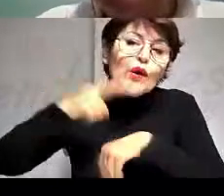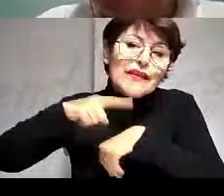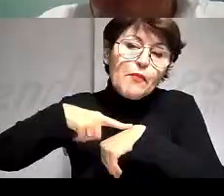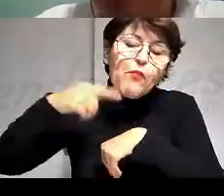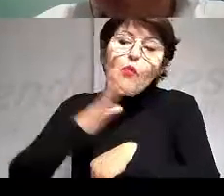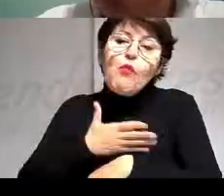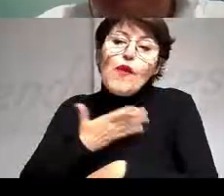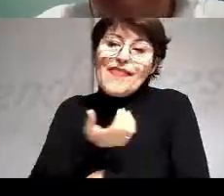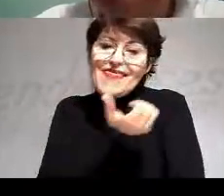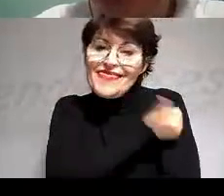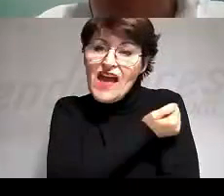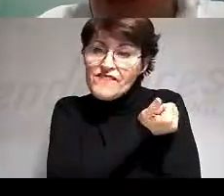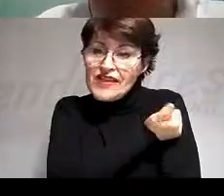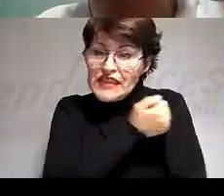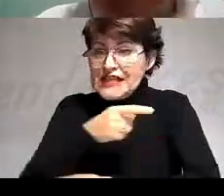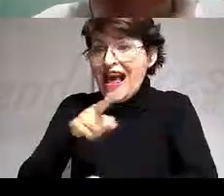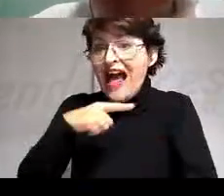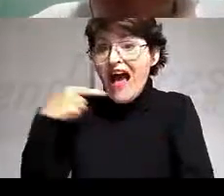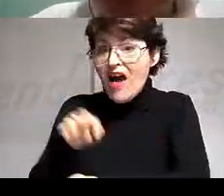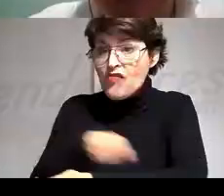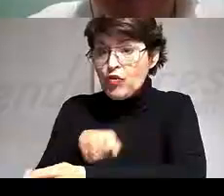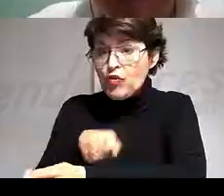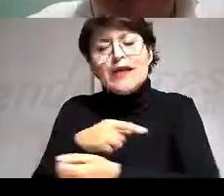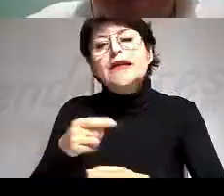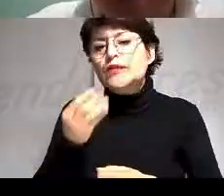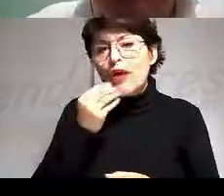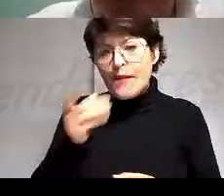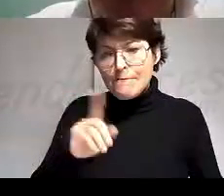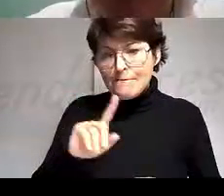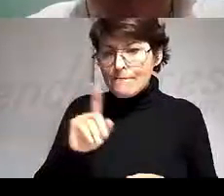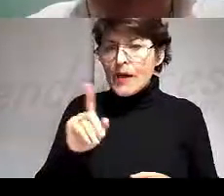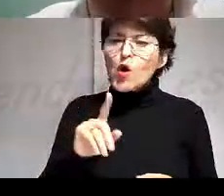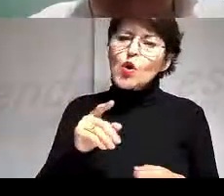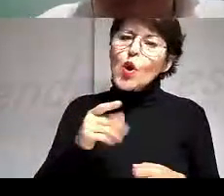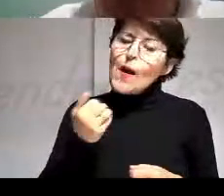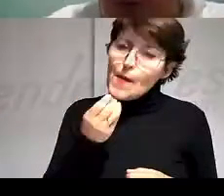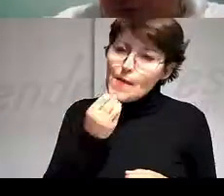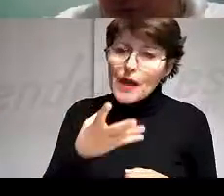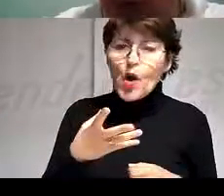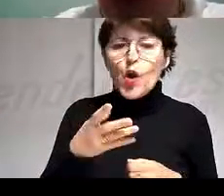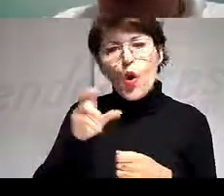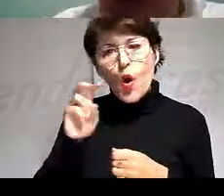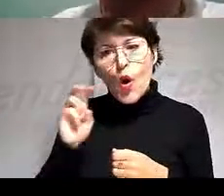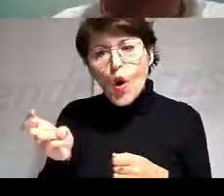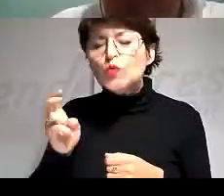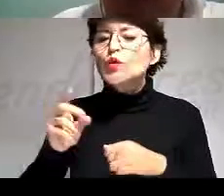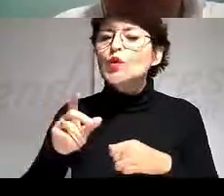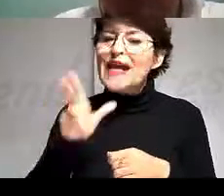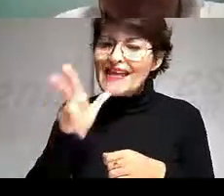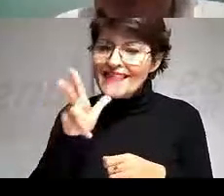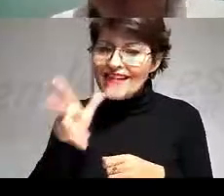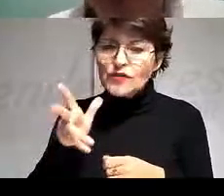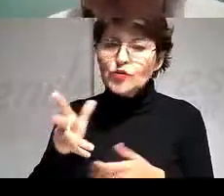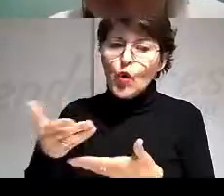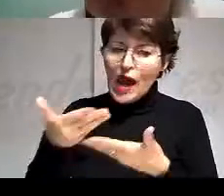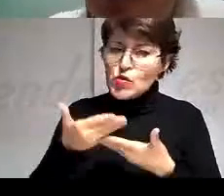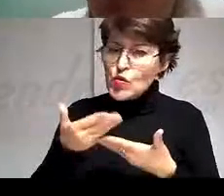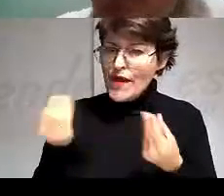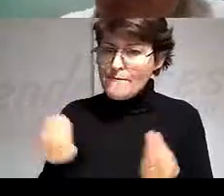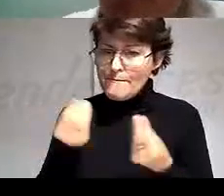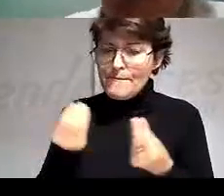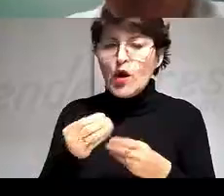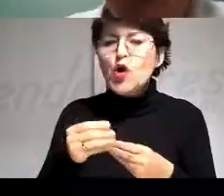siempre que podamos, preferiremos alimentos se constituyan fuentes de índice